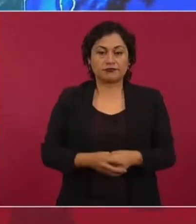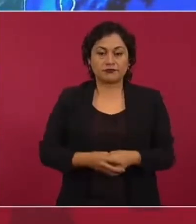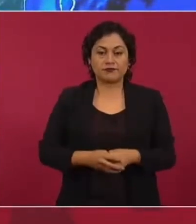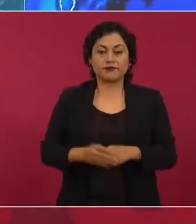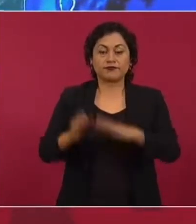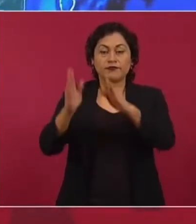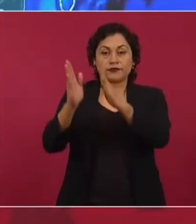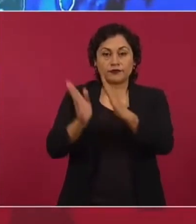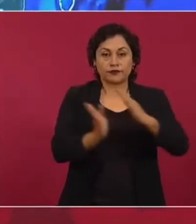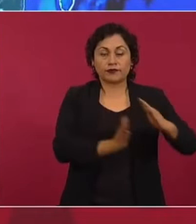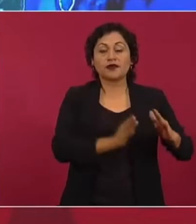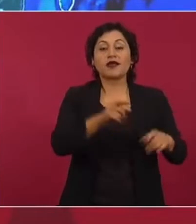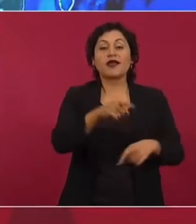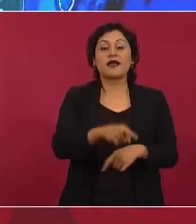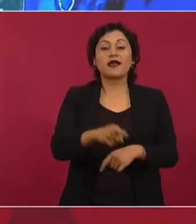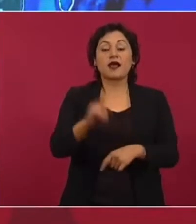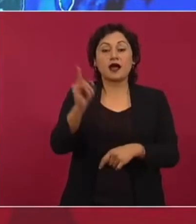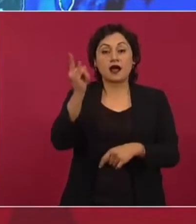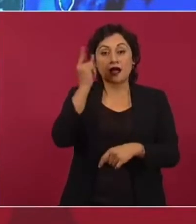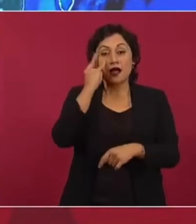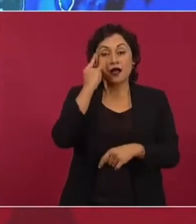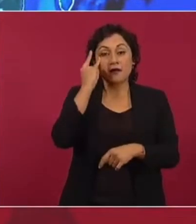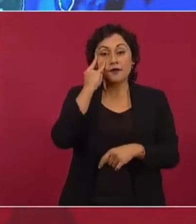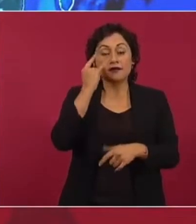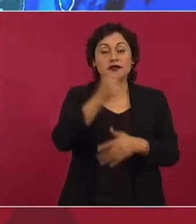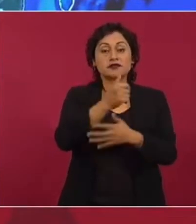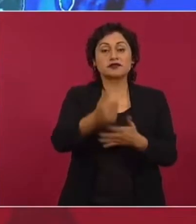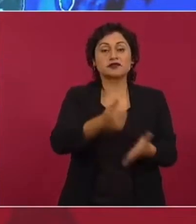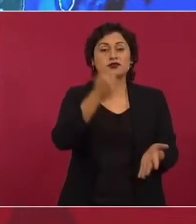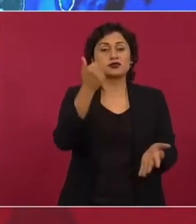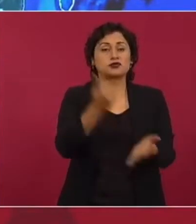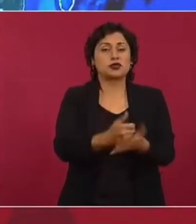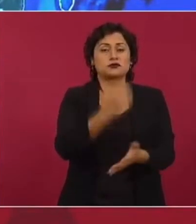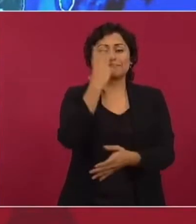Campeche, que es una de las ciudades más bellas de México,